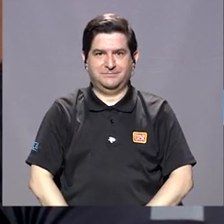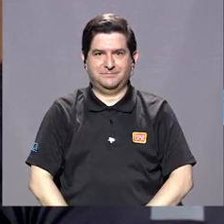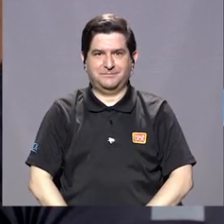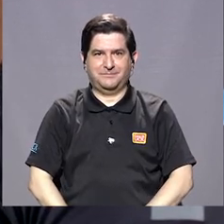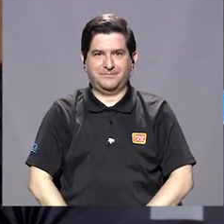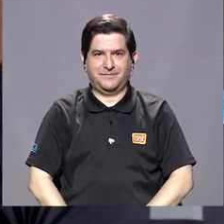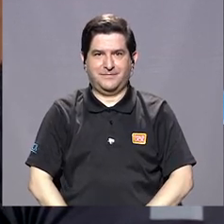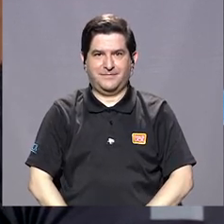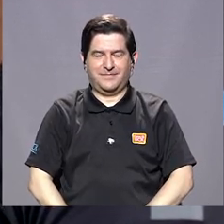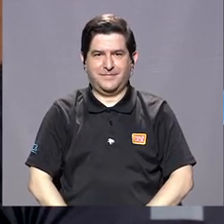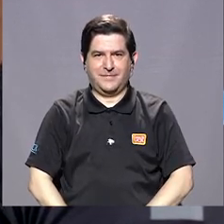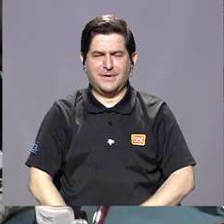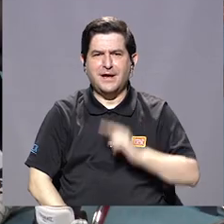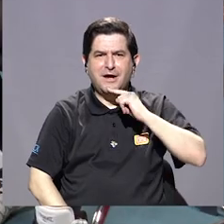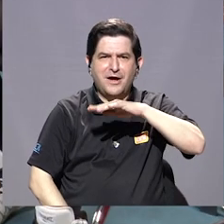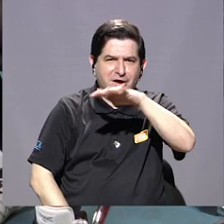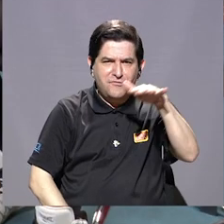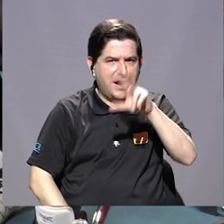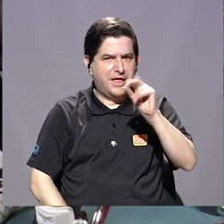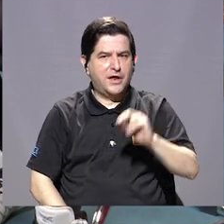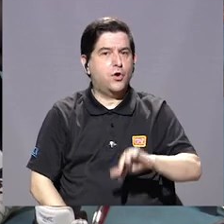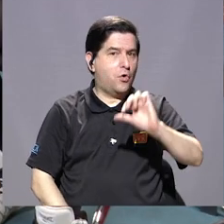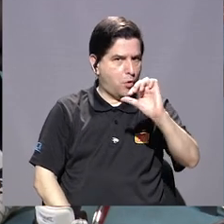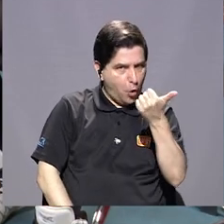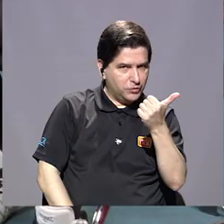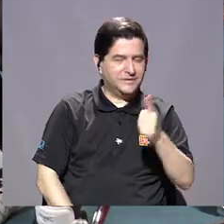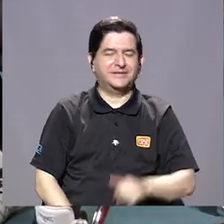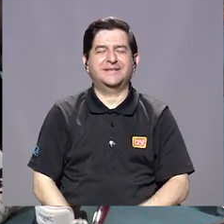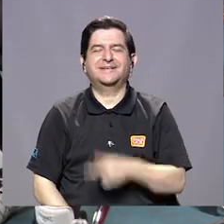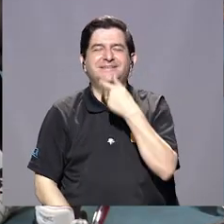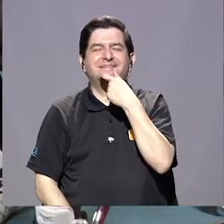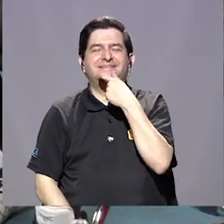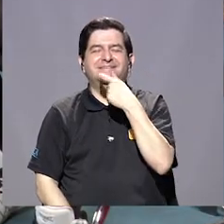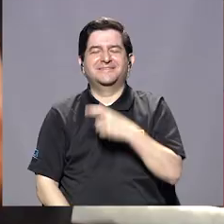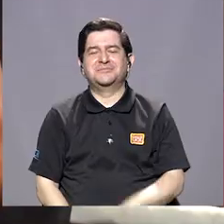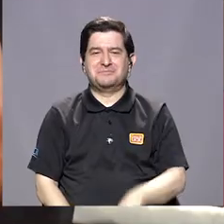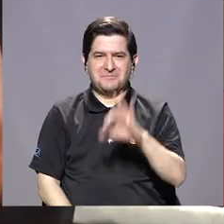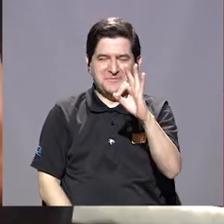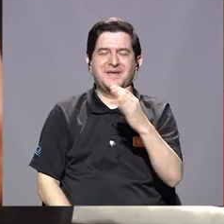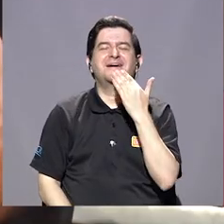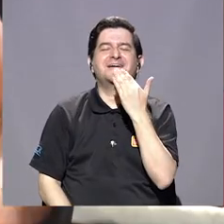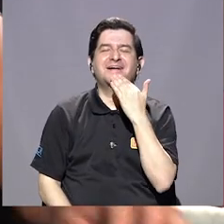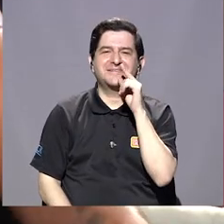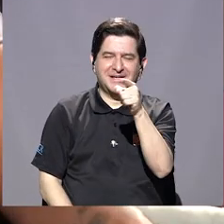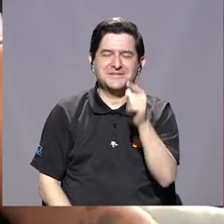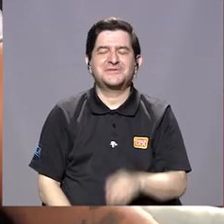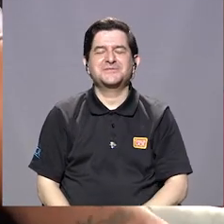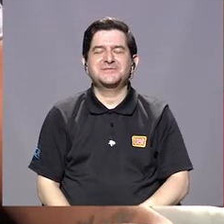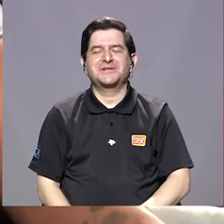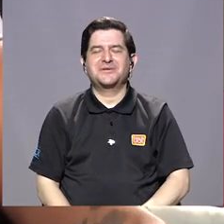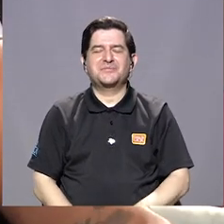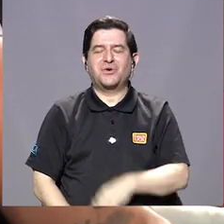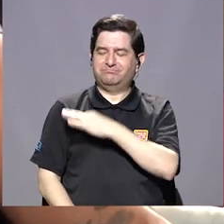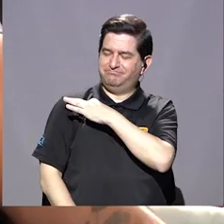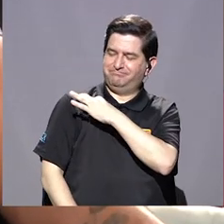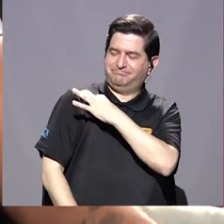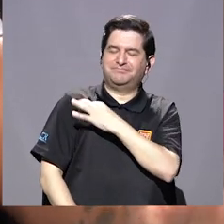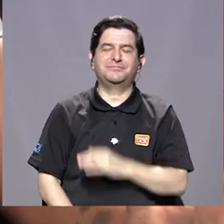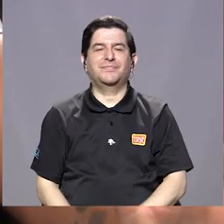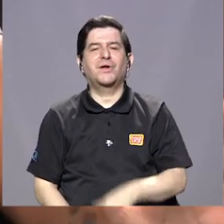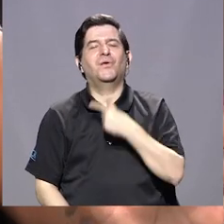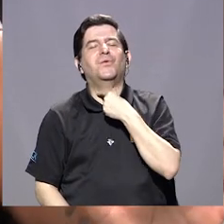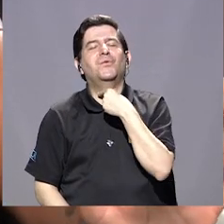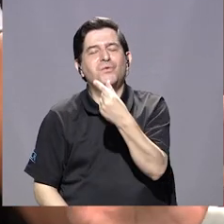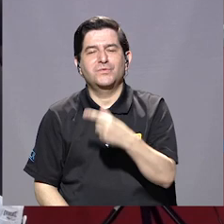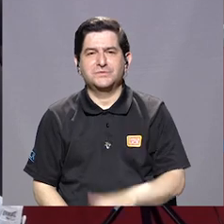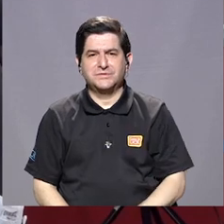No su realidad, porque su realidad es otra. ¿Cómo está? Muy bien, muchas gracias a vos por tenerme acá y es mi placer. Y